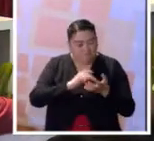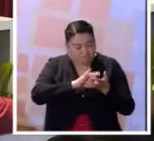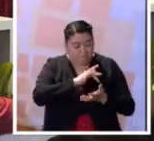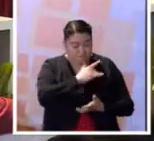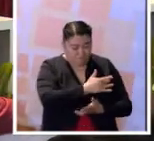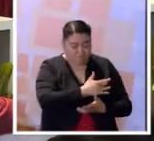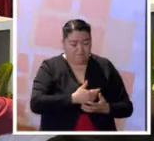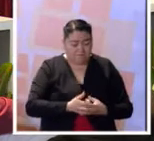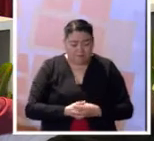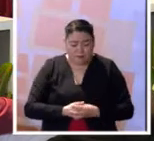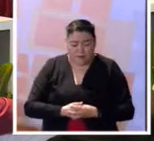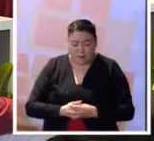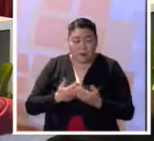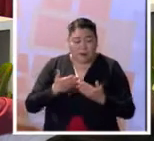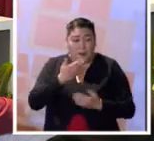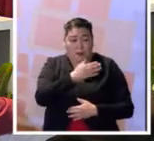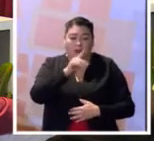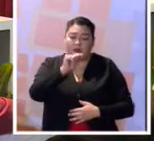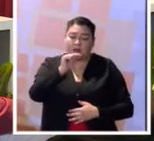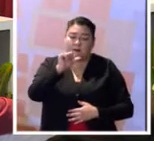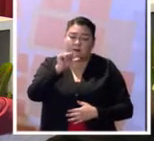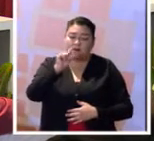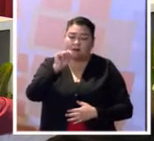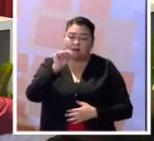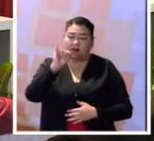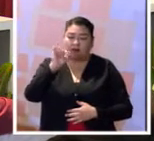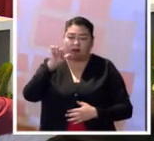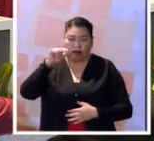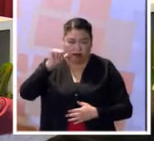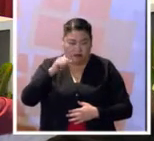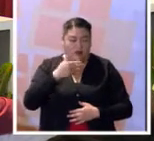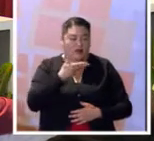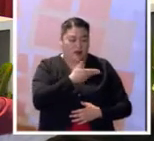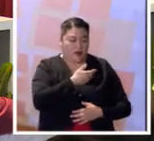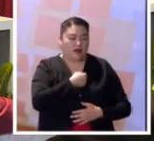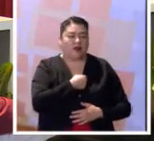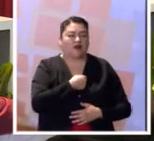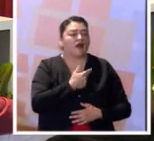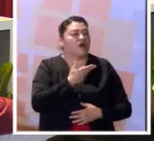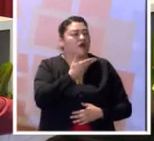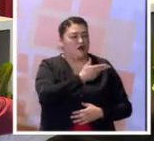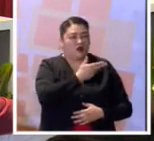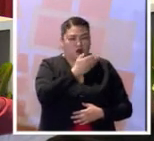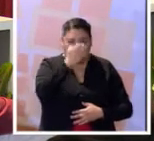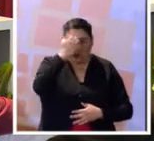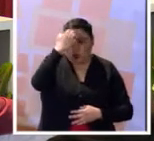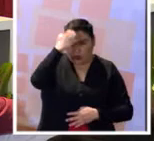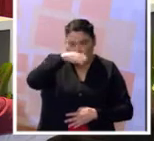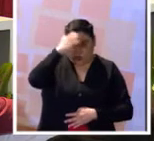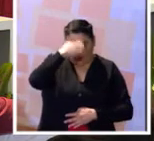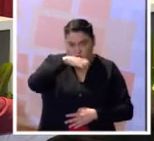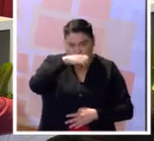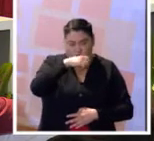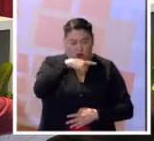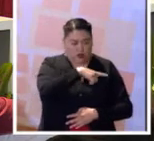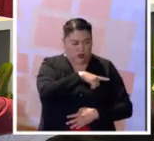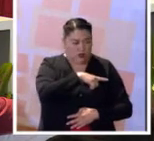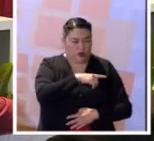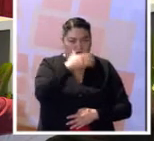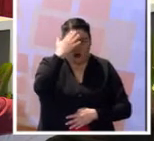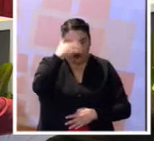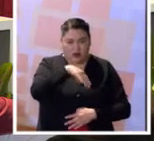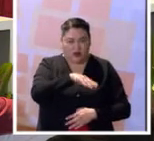Te iba a preguntar, Tatiana, en tu calidad de experta del